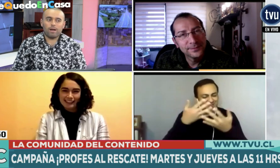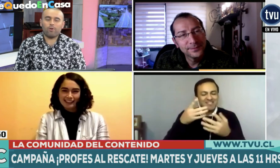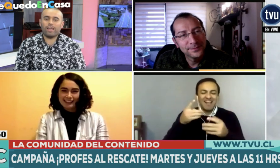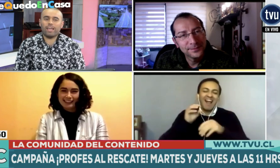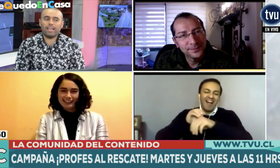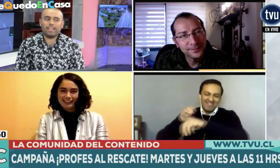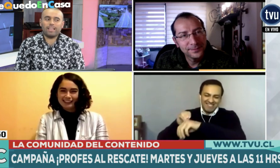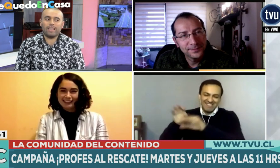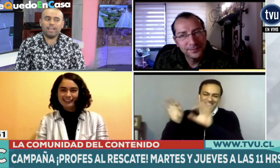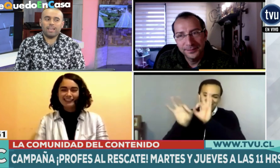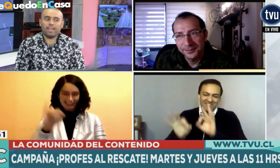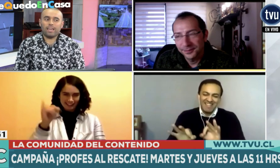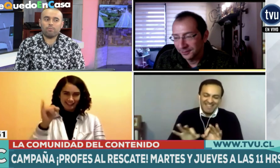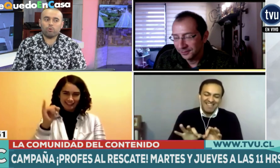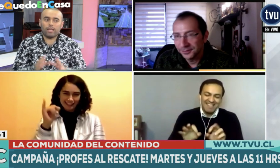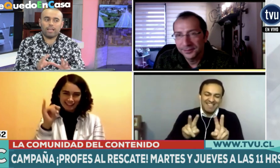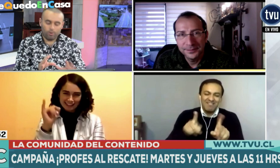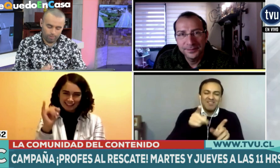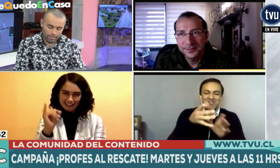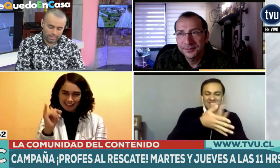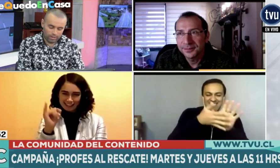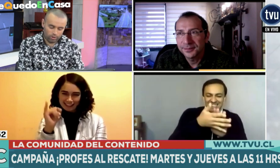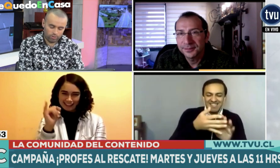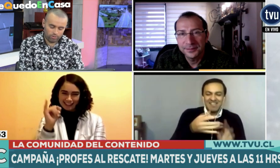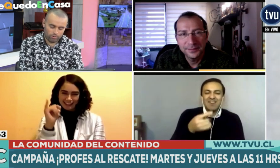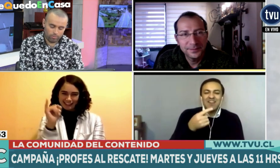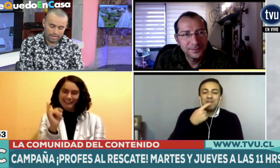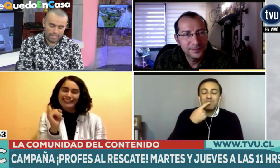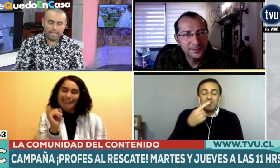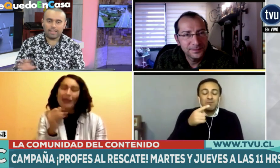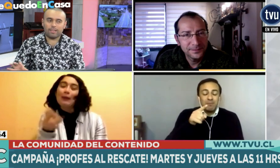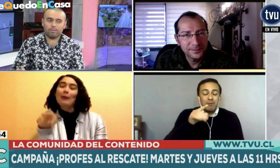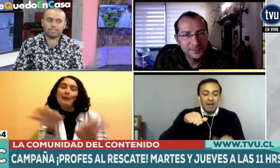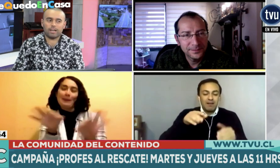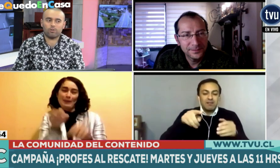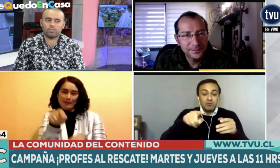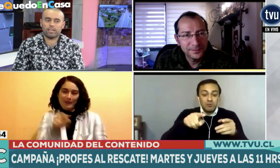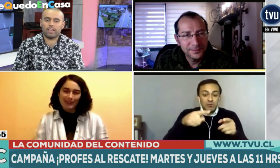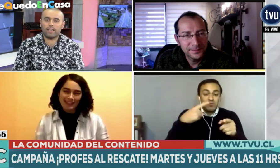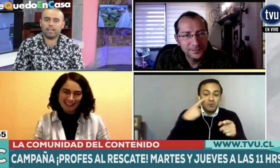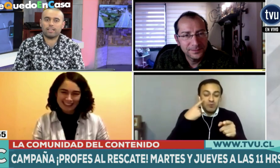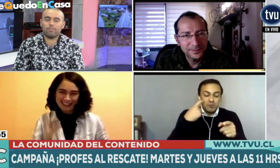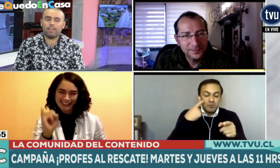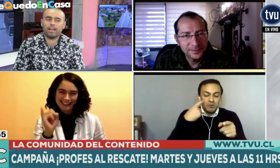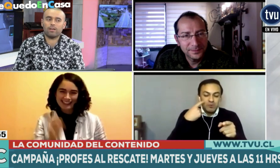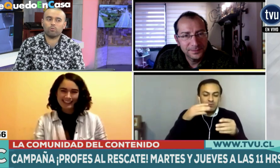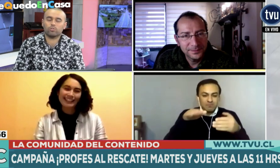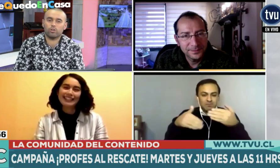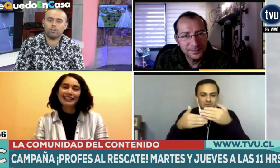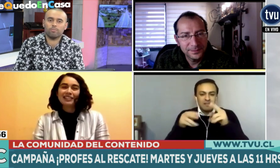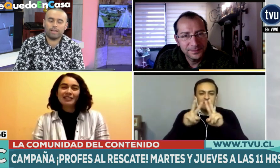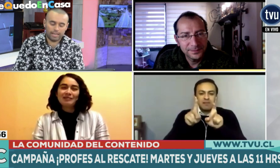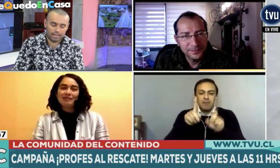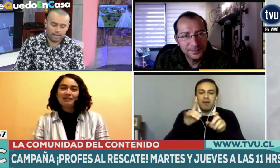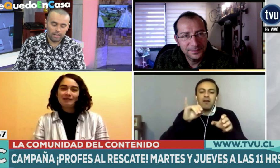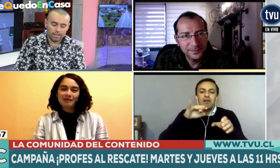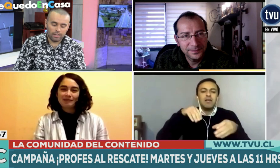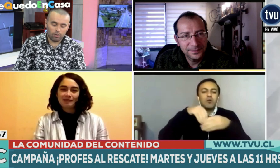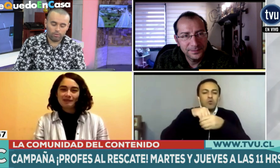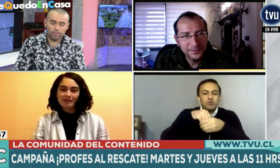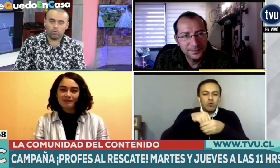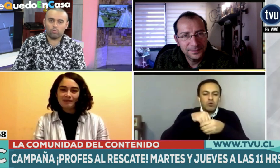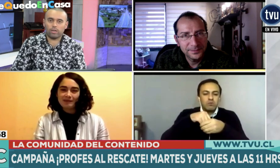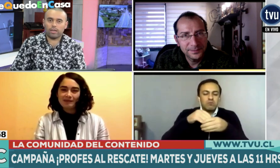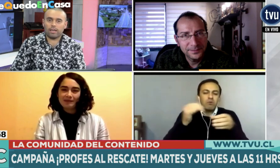para poder entender. Me gustaría complementar con Valesca, antes de pasar a José, el tema de la inclusión. Valesca,